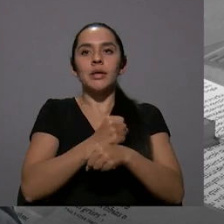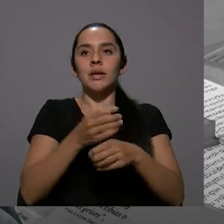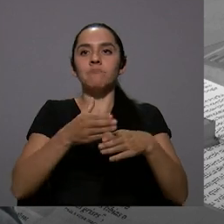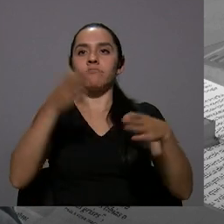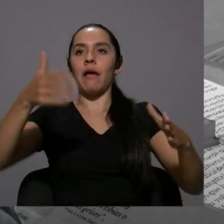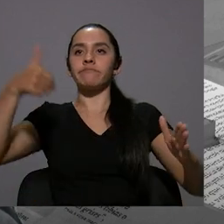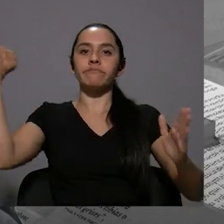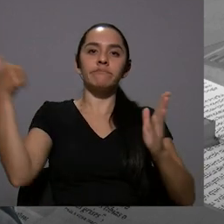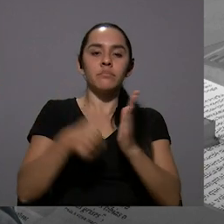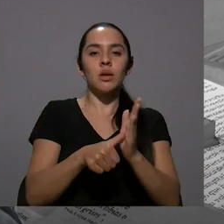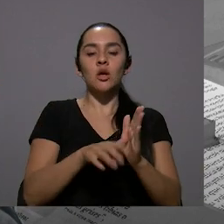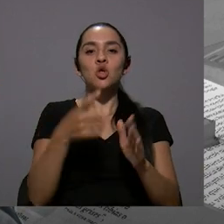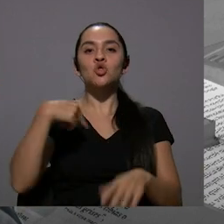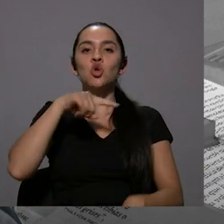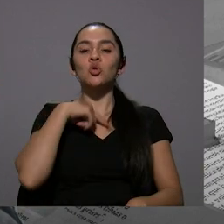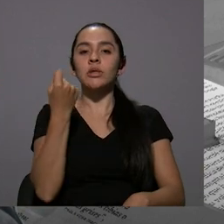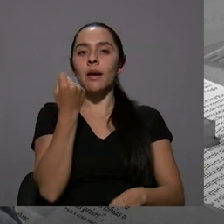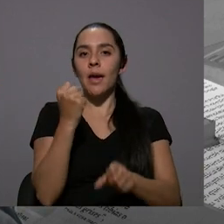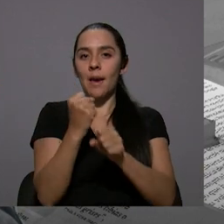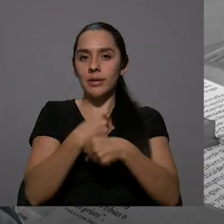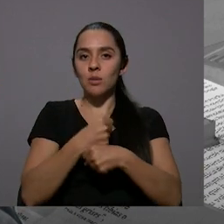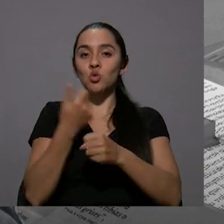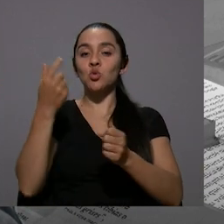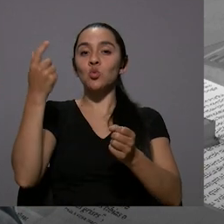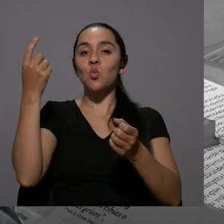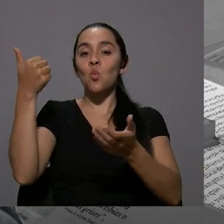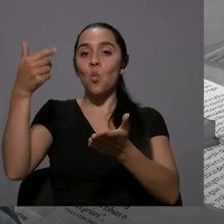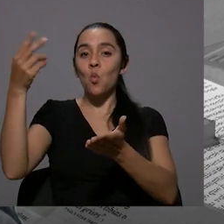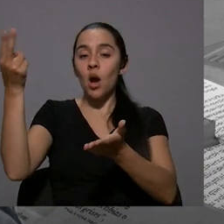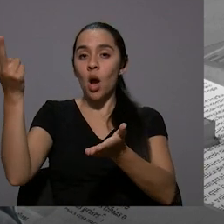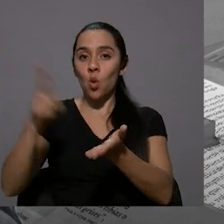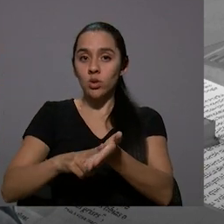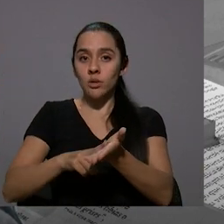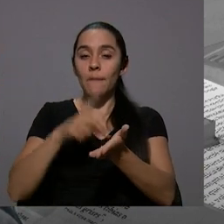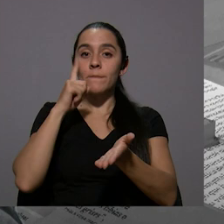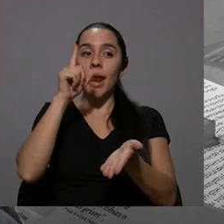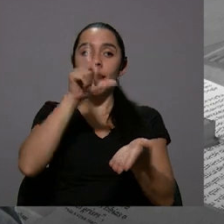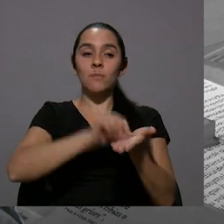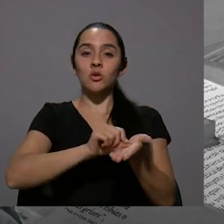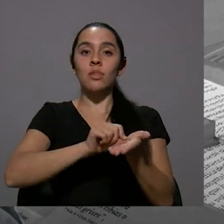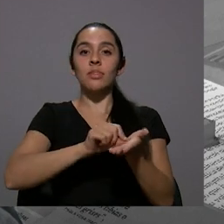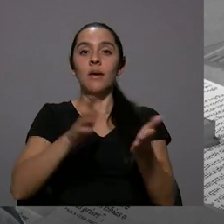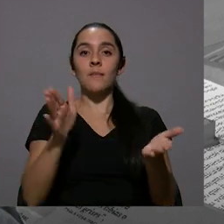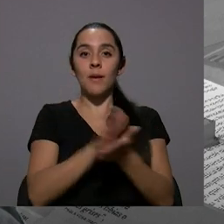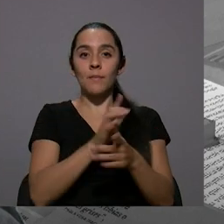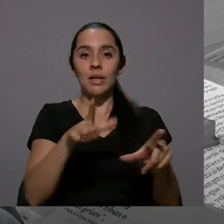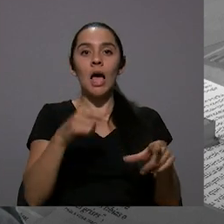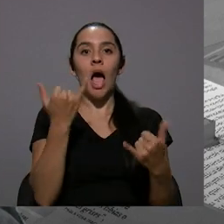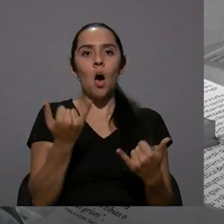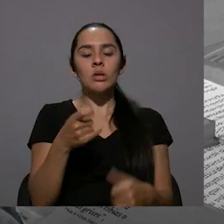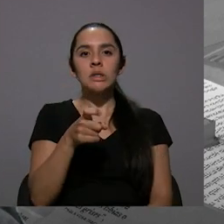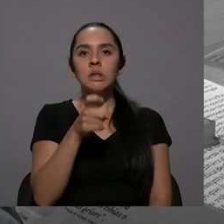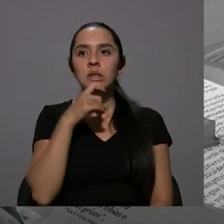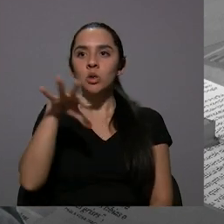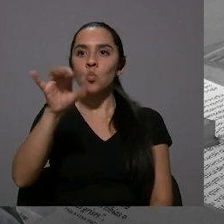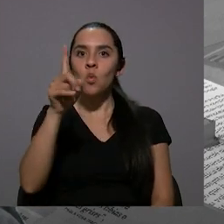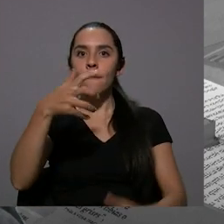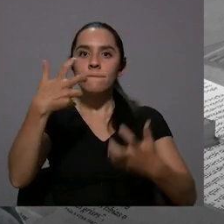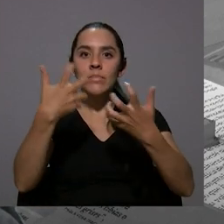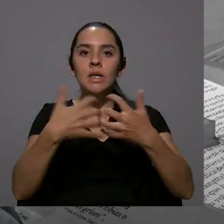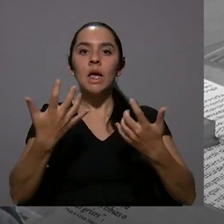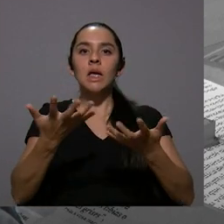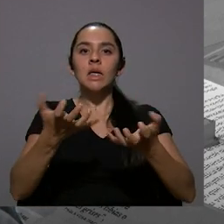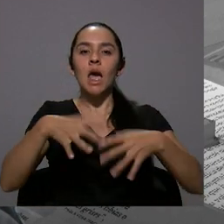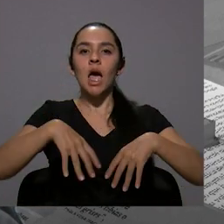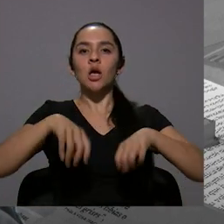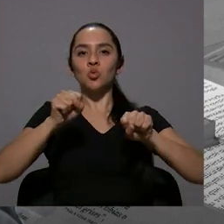elección nosotros hacemos siempre una contratación para la impresión de las papeletas es cada vez más difícil encontrar empresas que nos